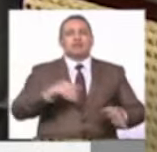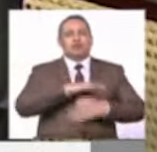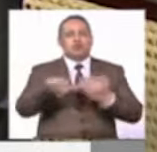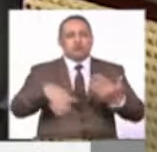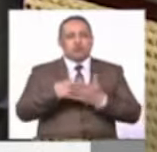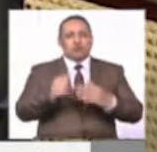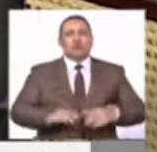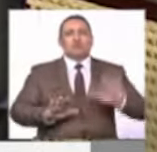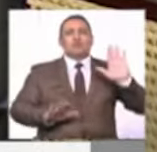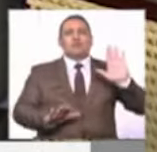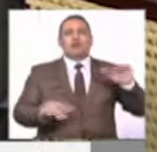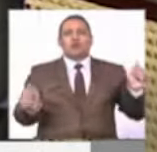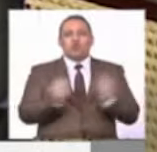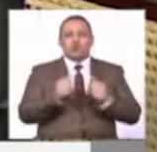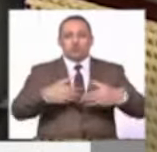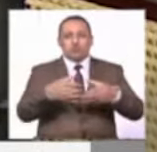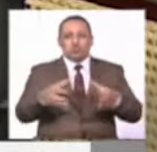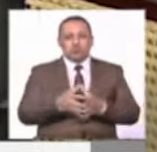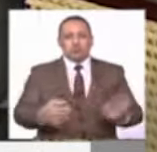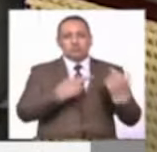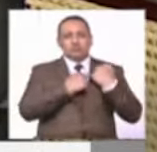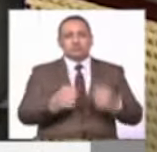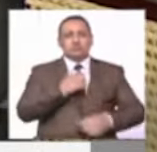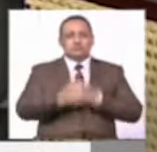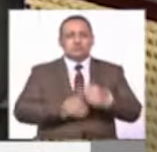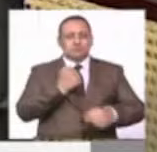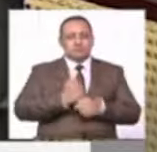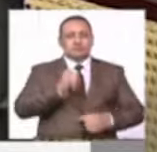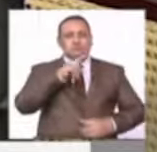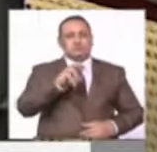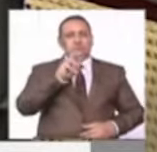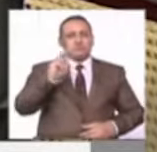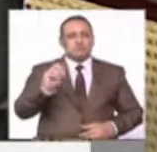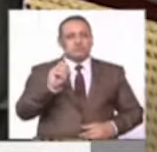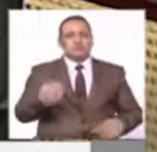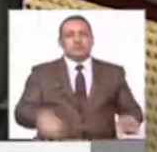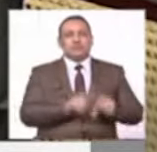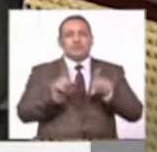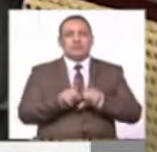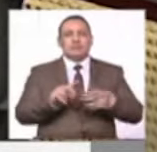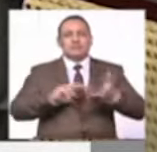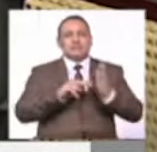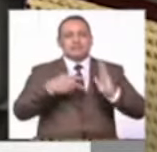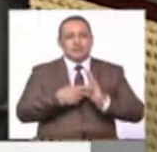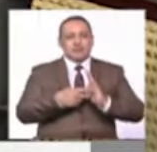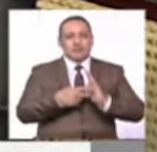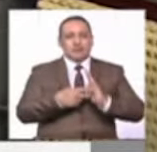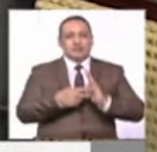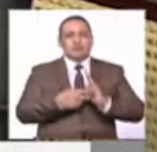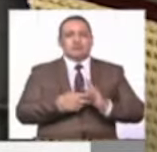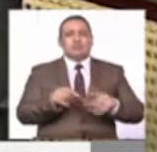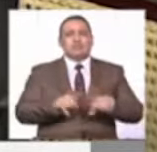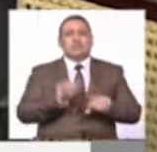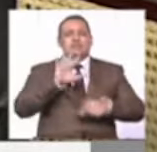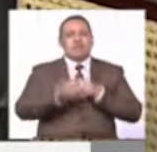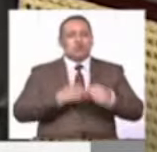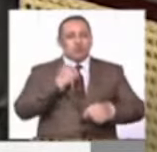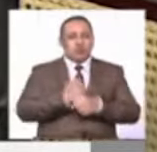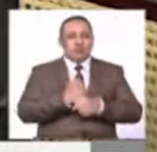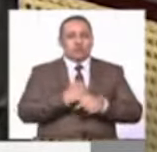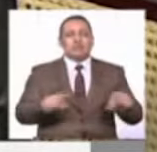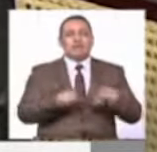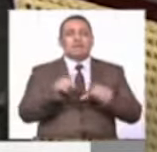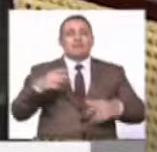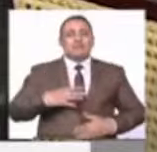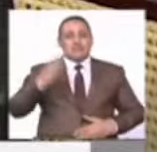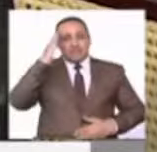juramentaron para ese cargo En el año 2020 es de 5 años conocen las